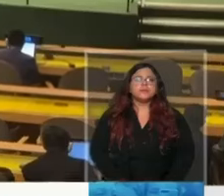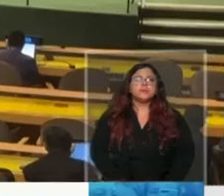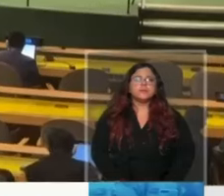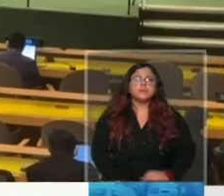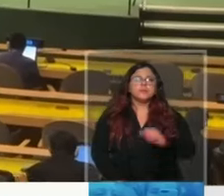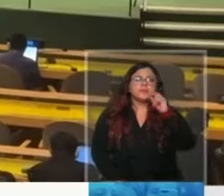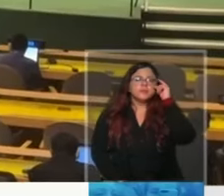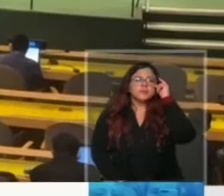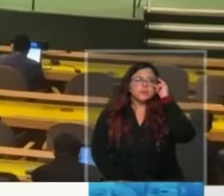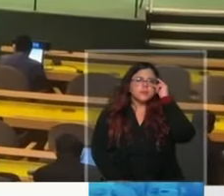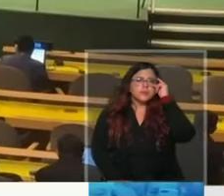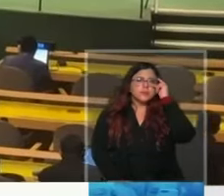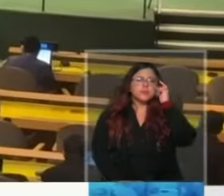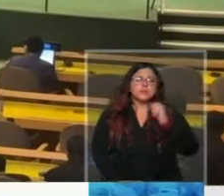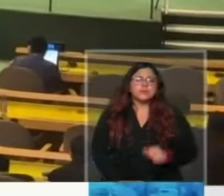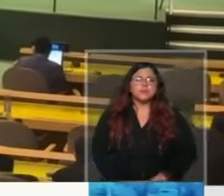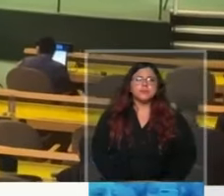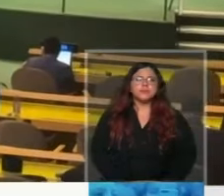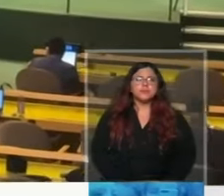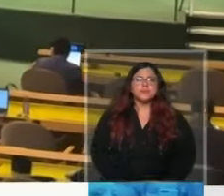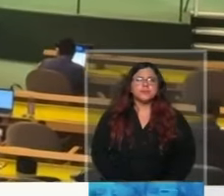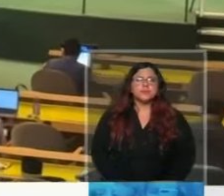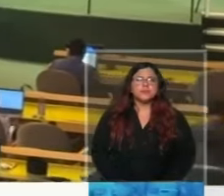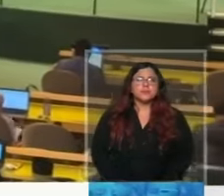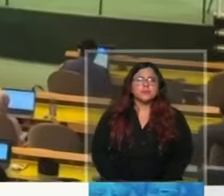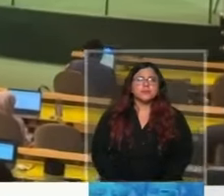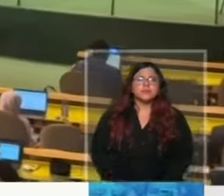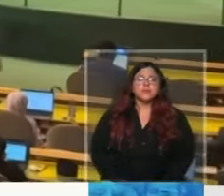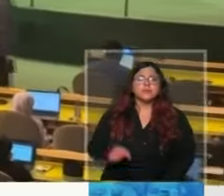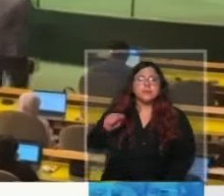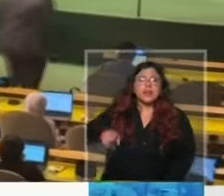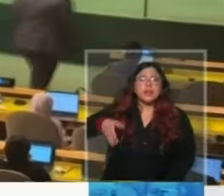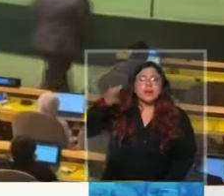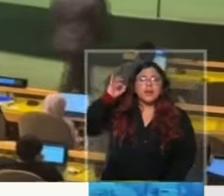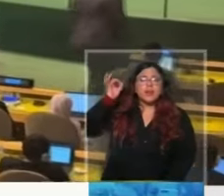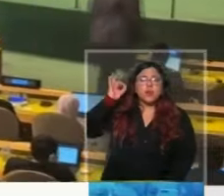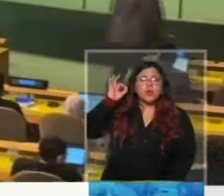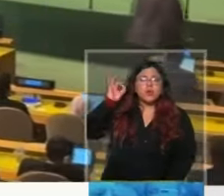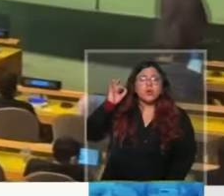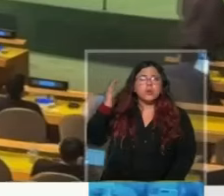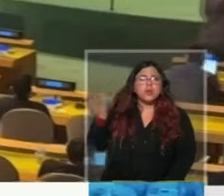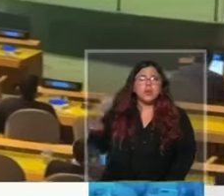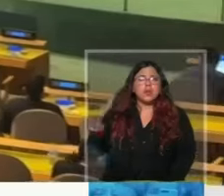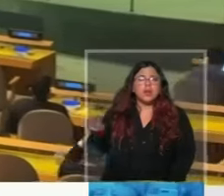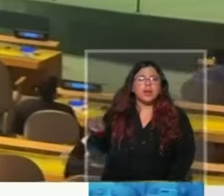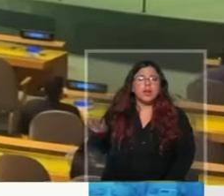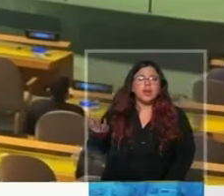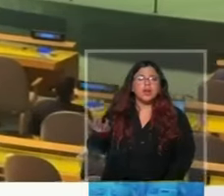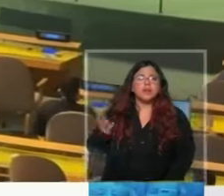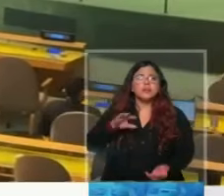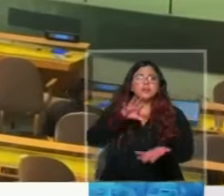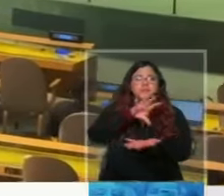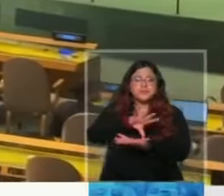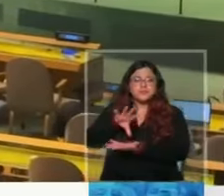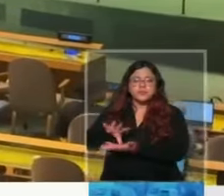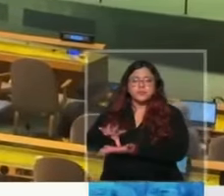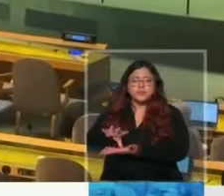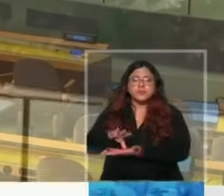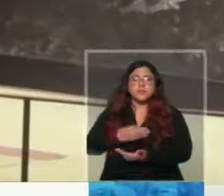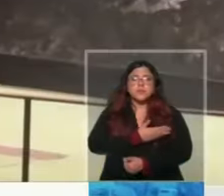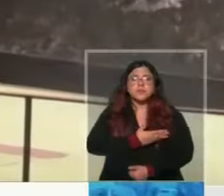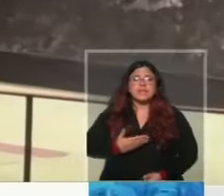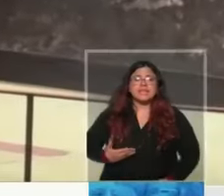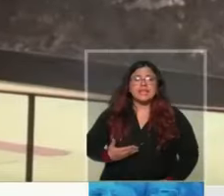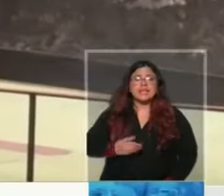Tenemos que decir, Ramón, que luego de eso sostuvo reuniones bilaterales con el presidente de